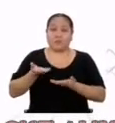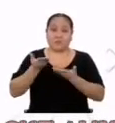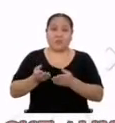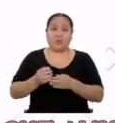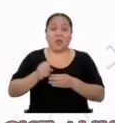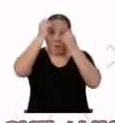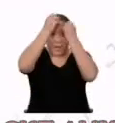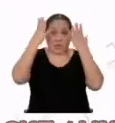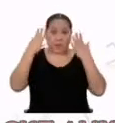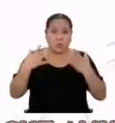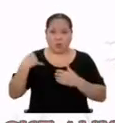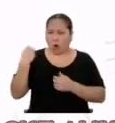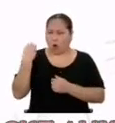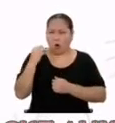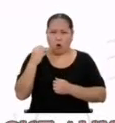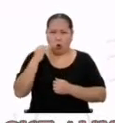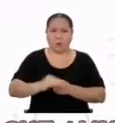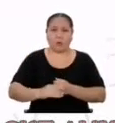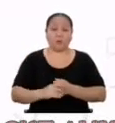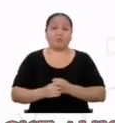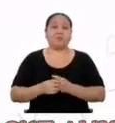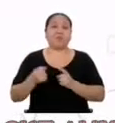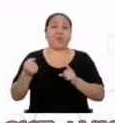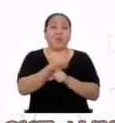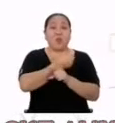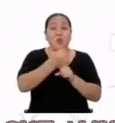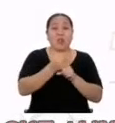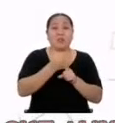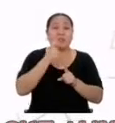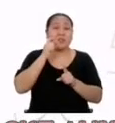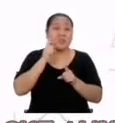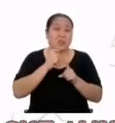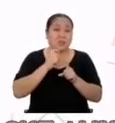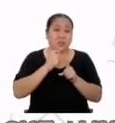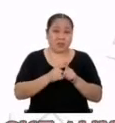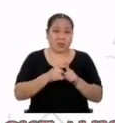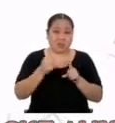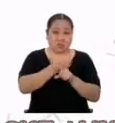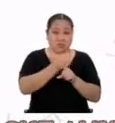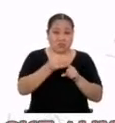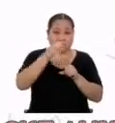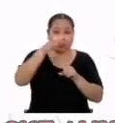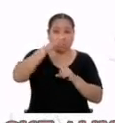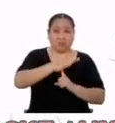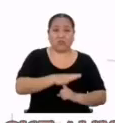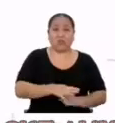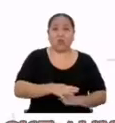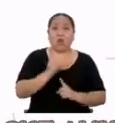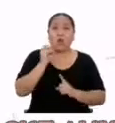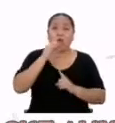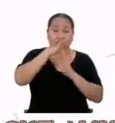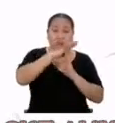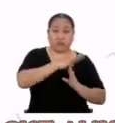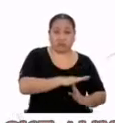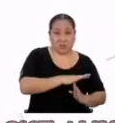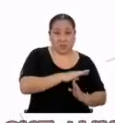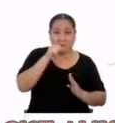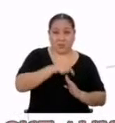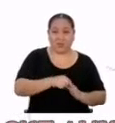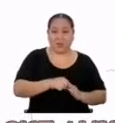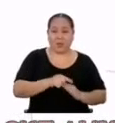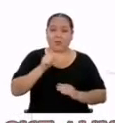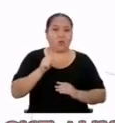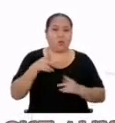la violencia por motivos de sexo o la legislación discriminatoria impiden a muchas niñas ir